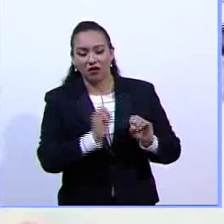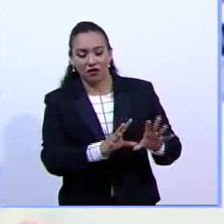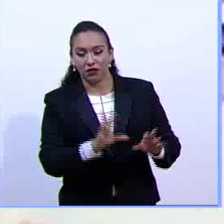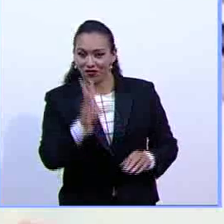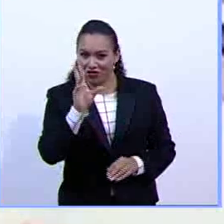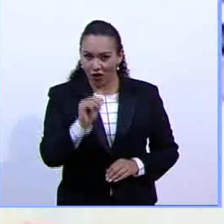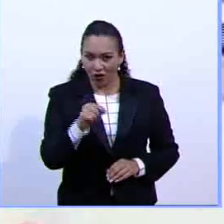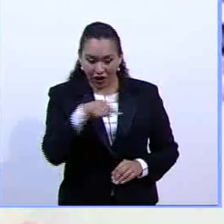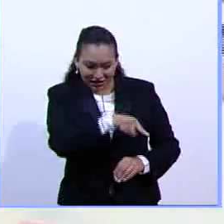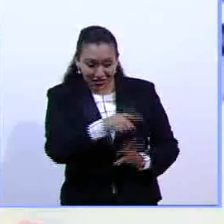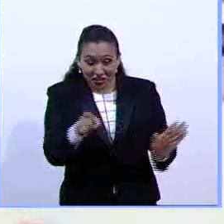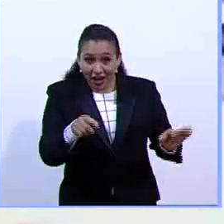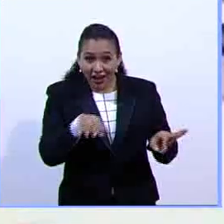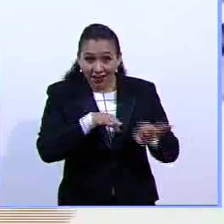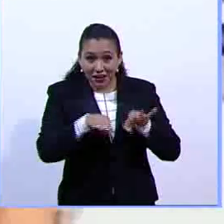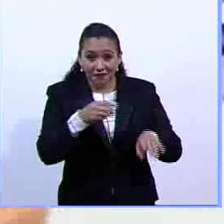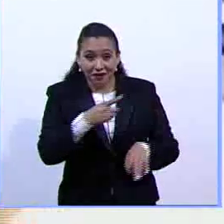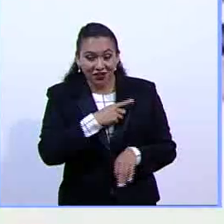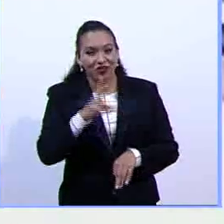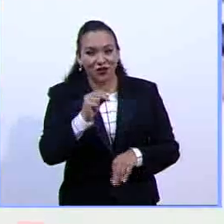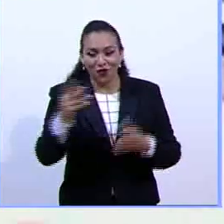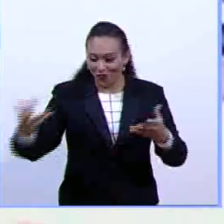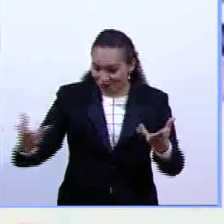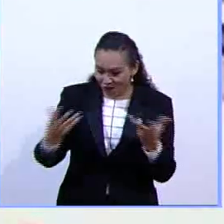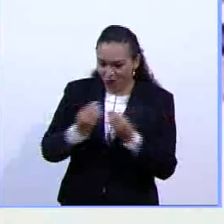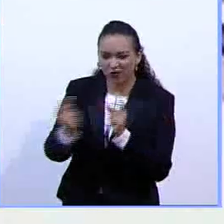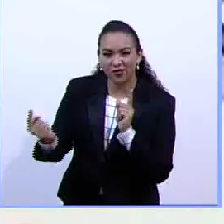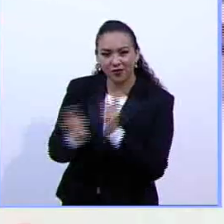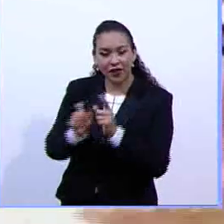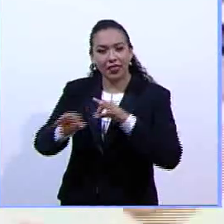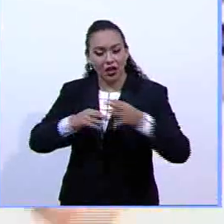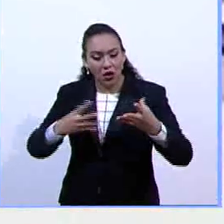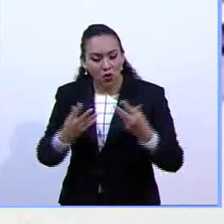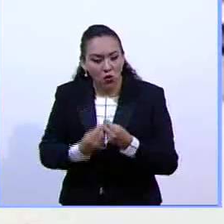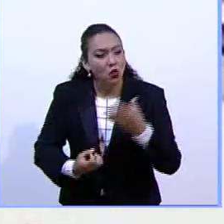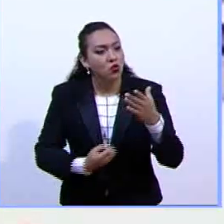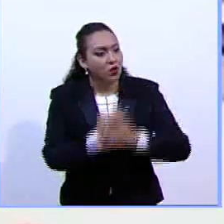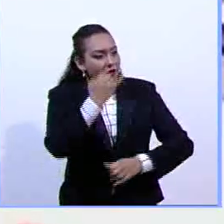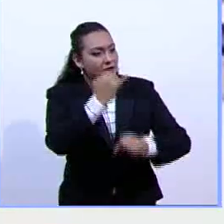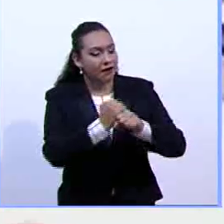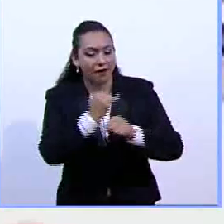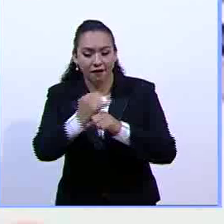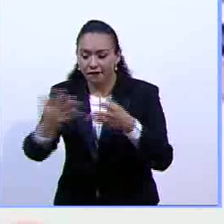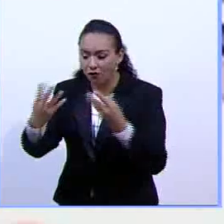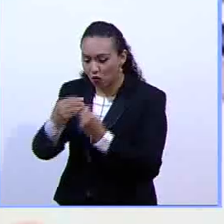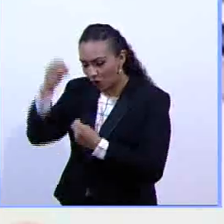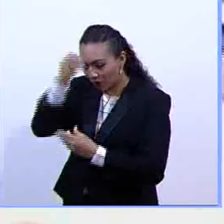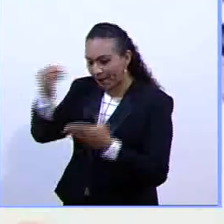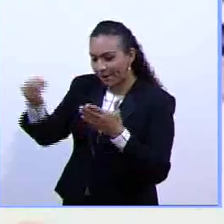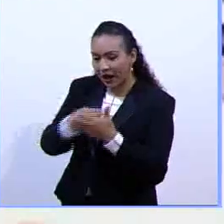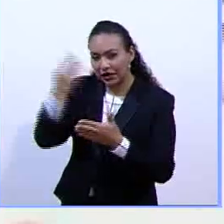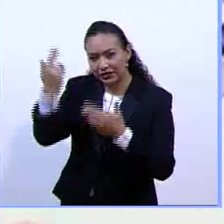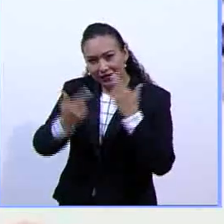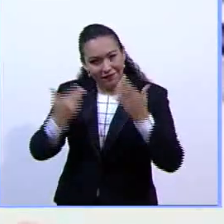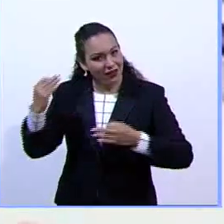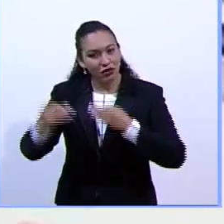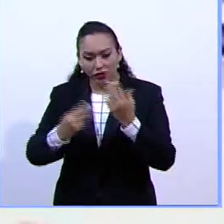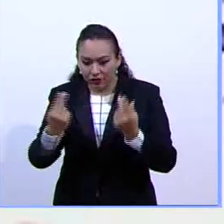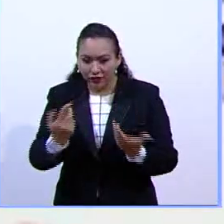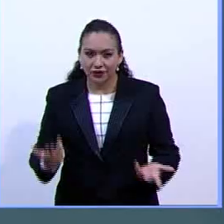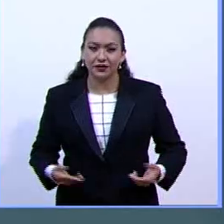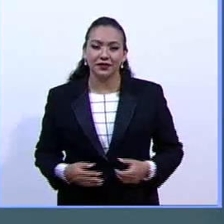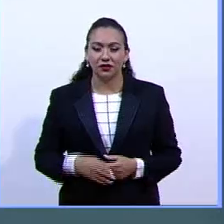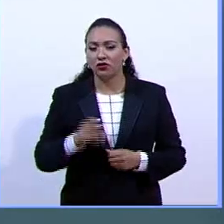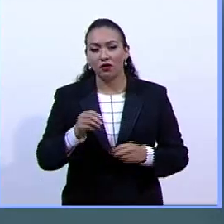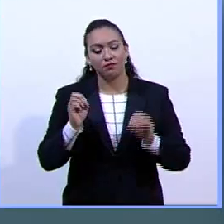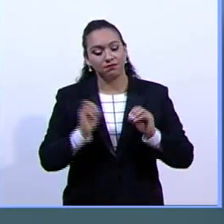solo. Hay que mantenerlo actualizado, hay que mantener la atención constante, hay que revisar el polvo que se le va acumulando en el